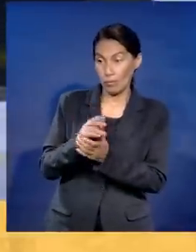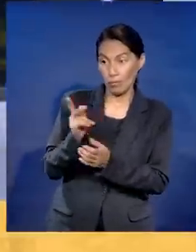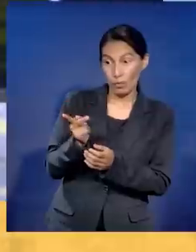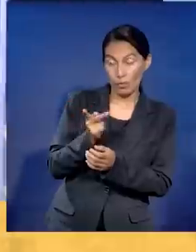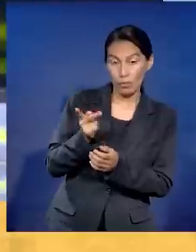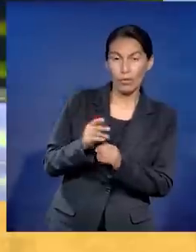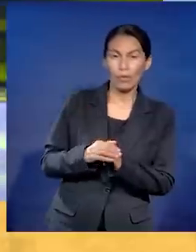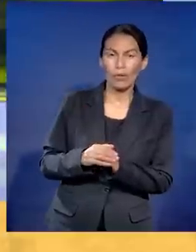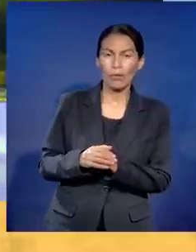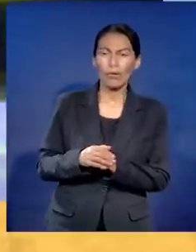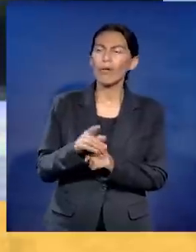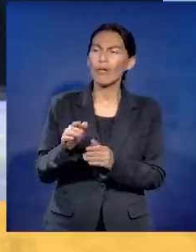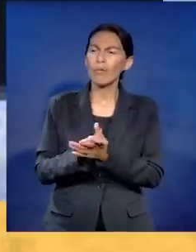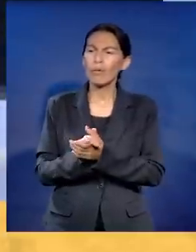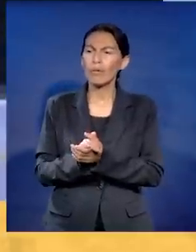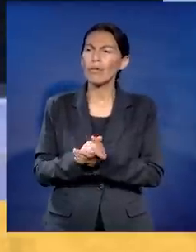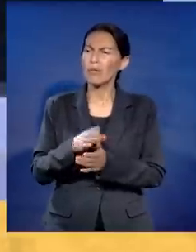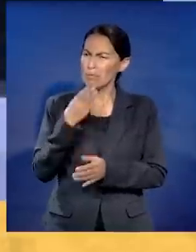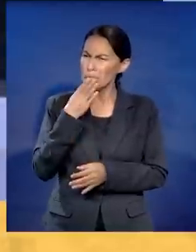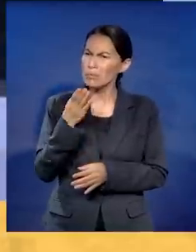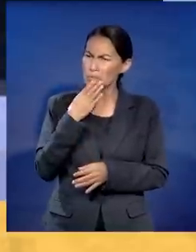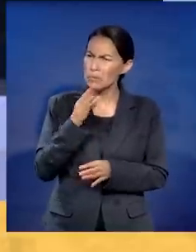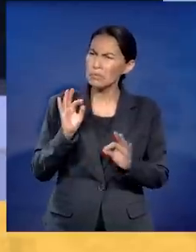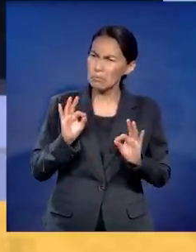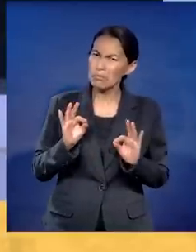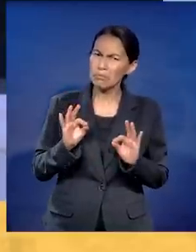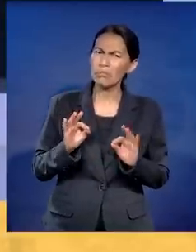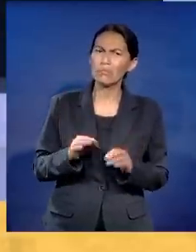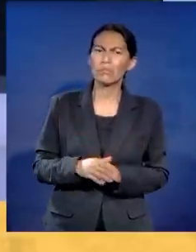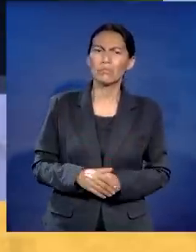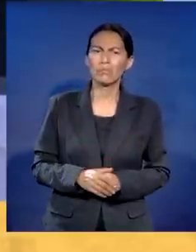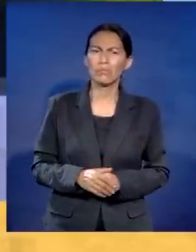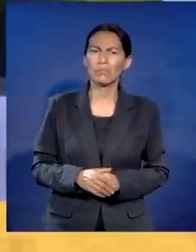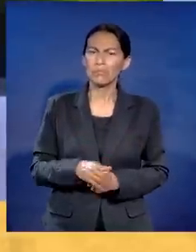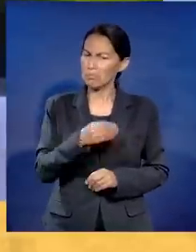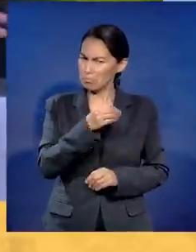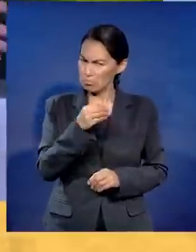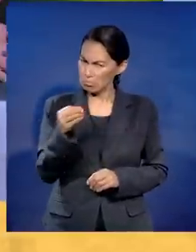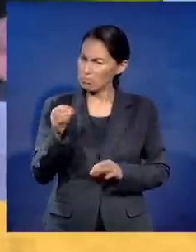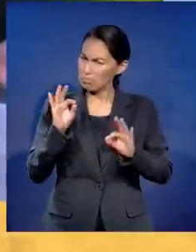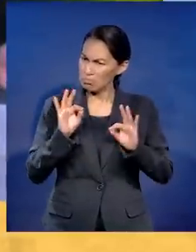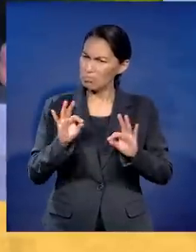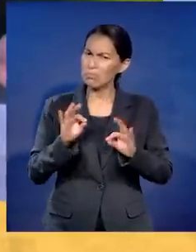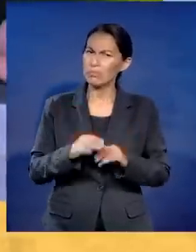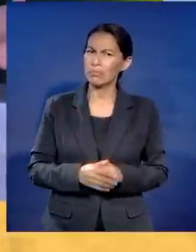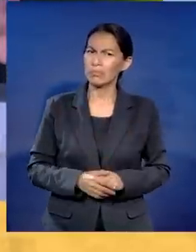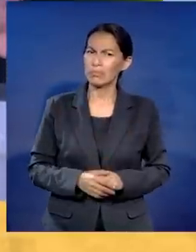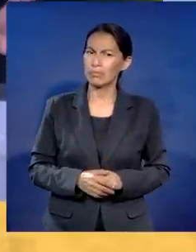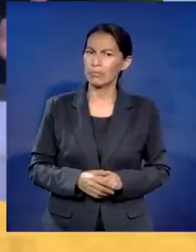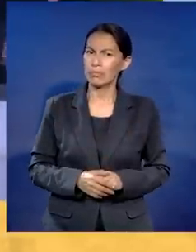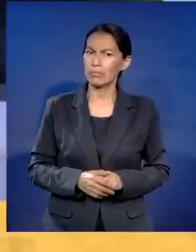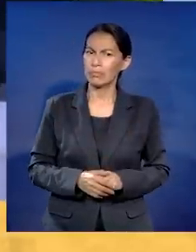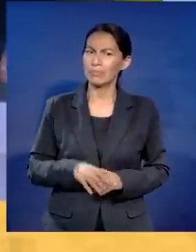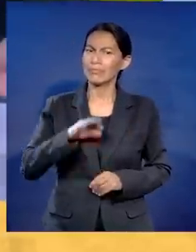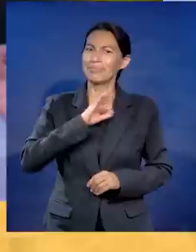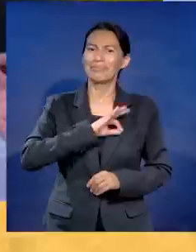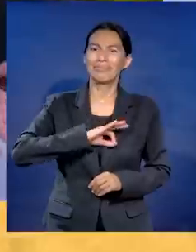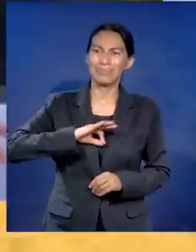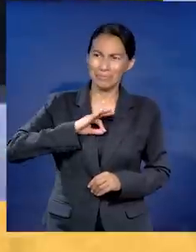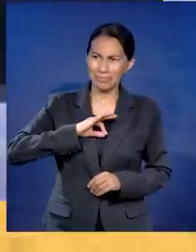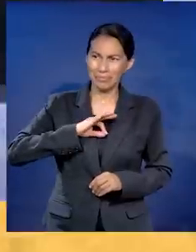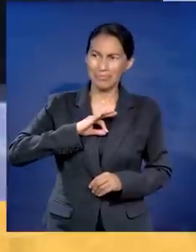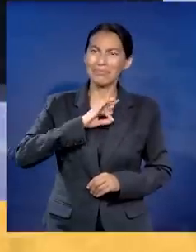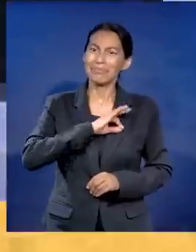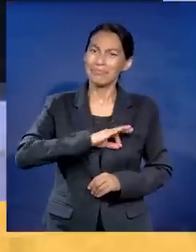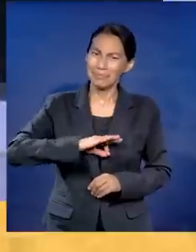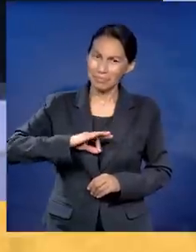Y cuando toca el turno de hablar con él, hermano, ¿cómo va su matrimonio? Todo bien, dice. Todo en orden, a